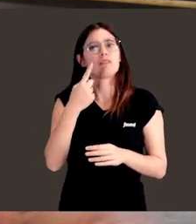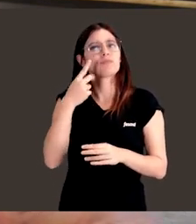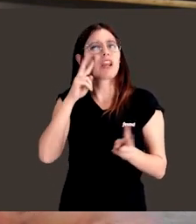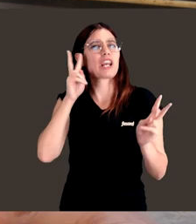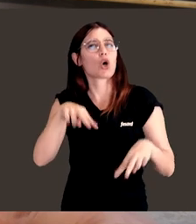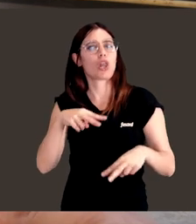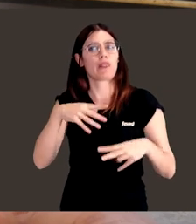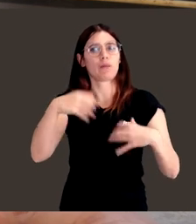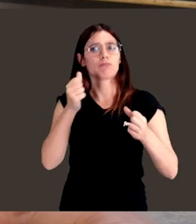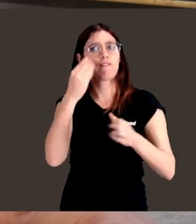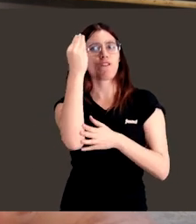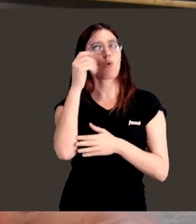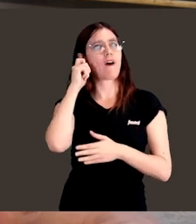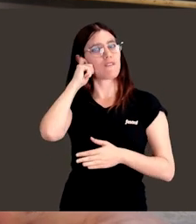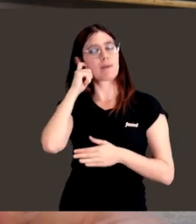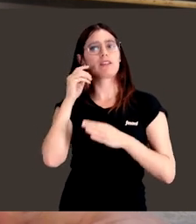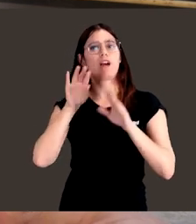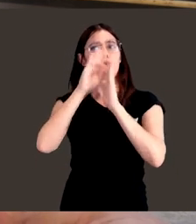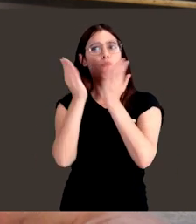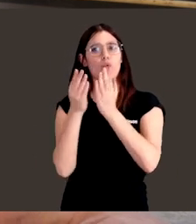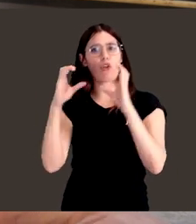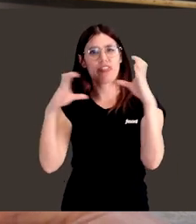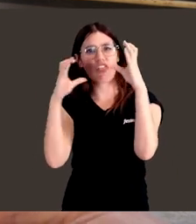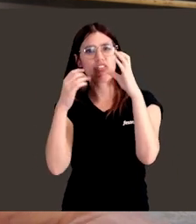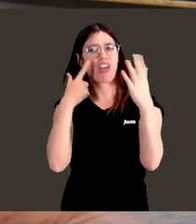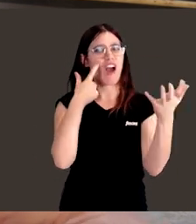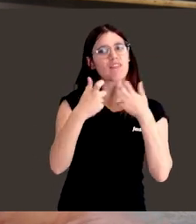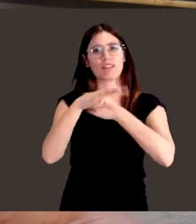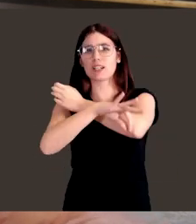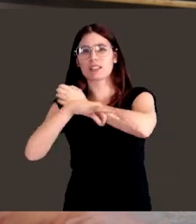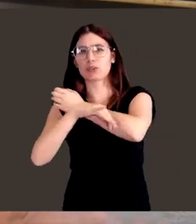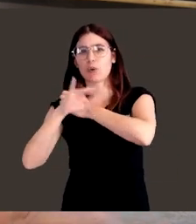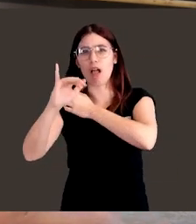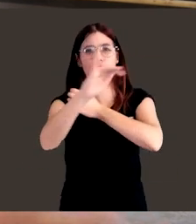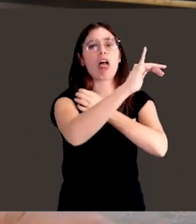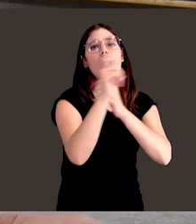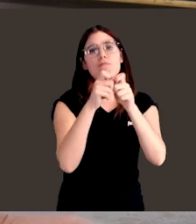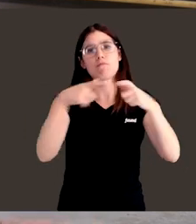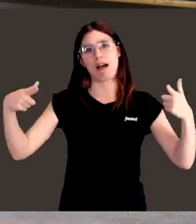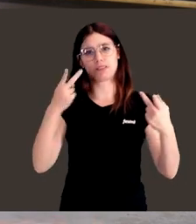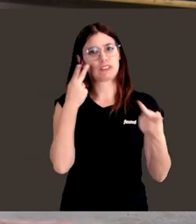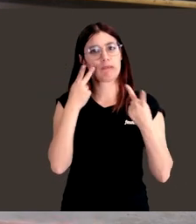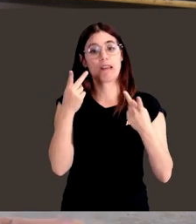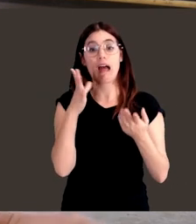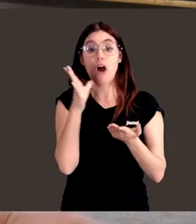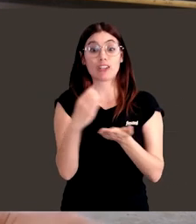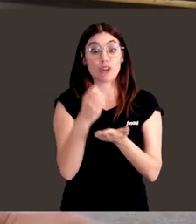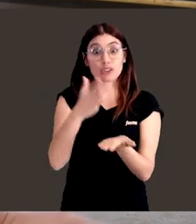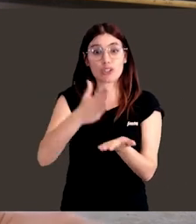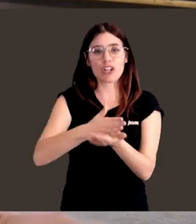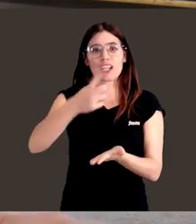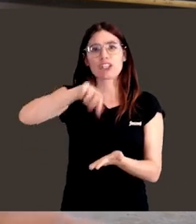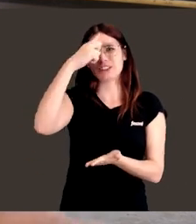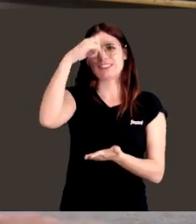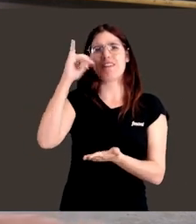el la figura femenina en el mundo de la ciencia del arte de la arquitectura y sobre todo que en el colegio ahora todos hoy ya